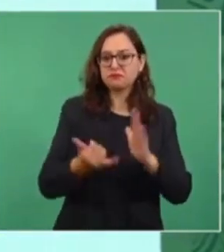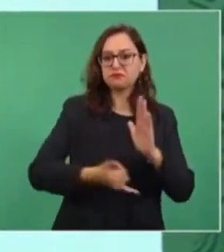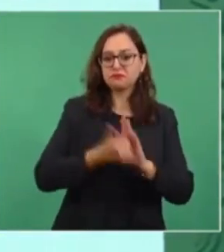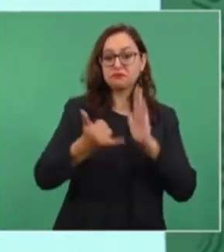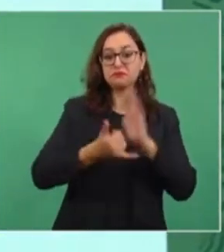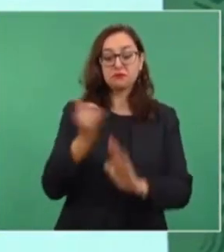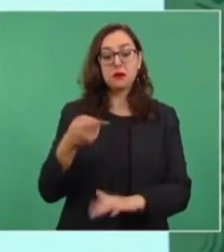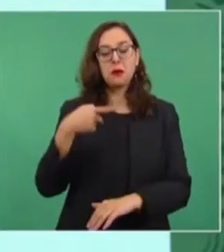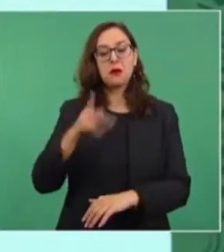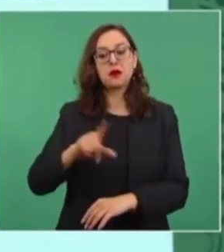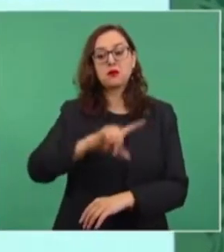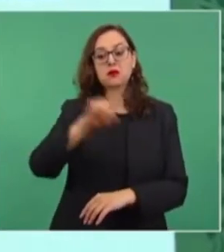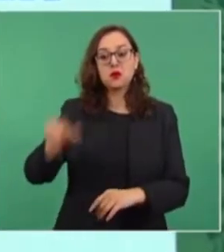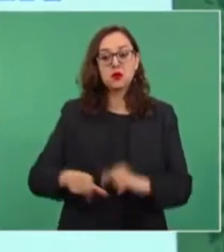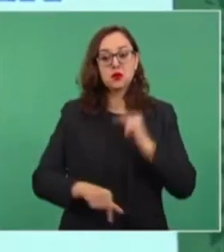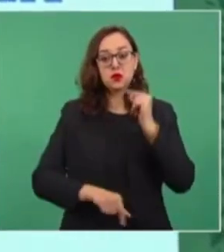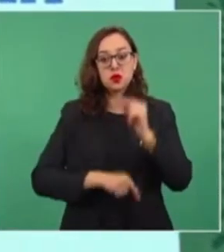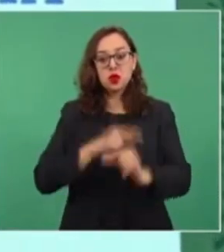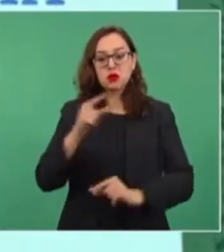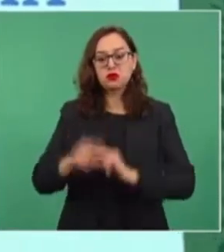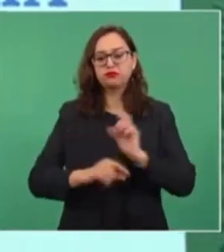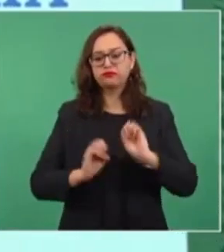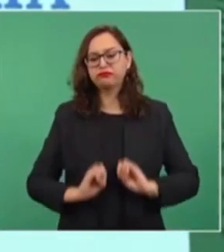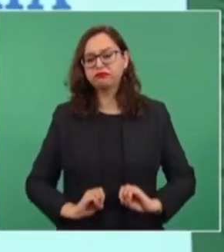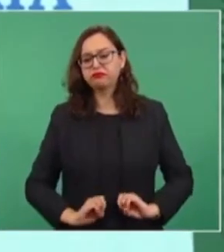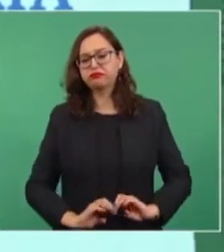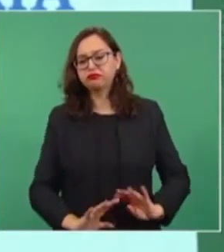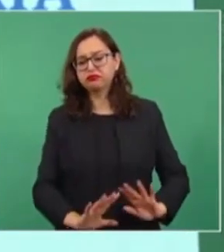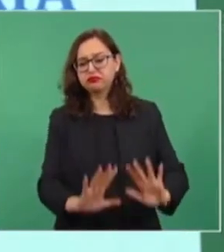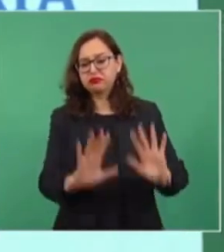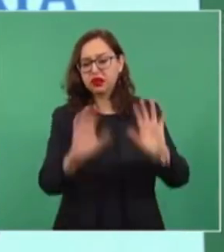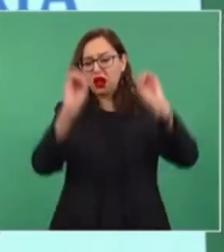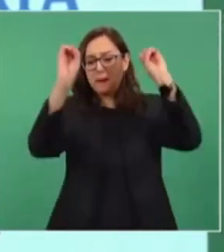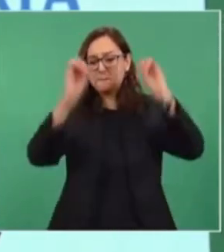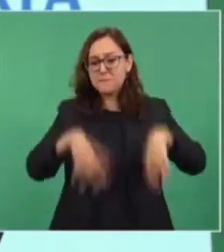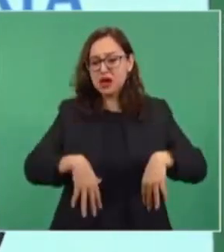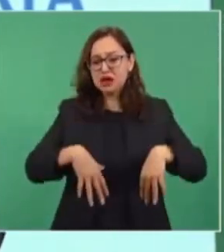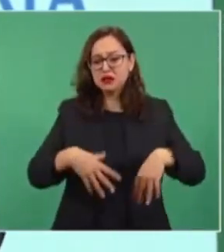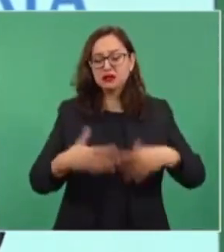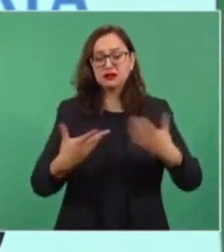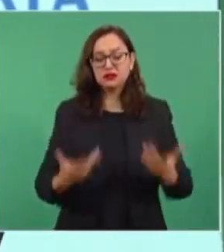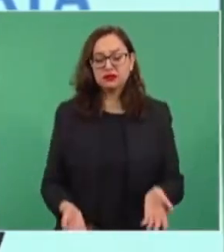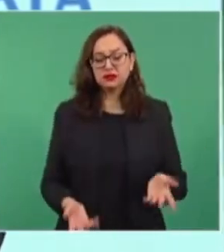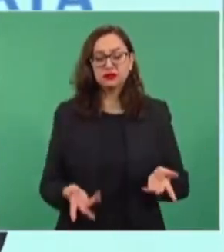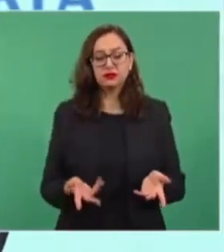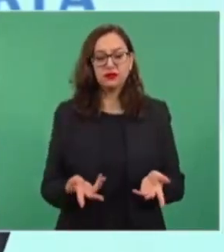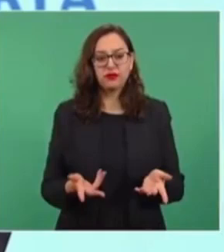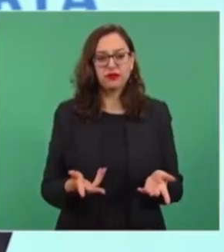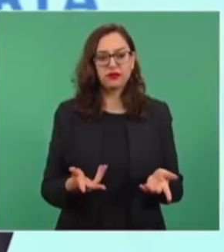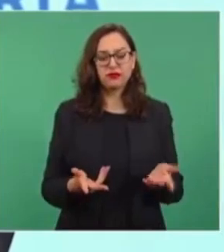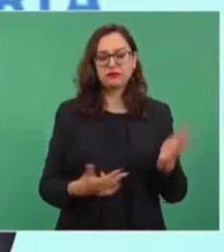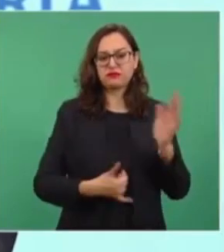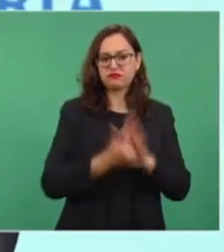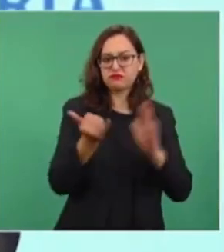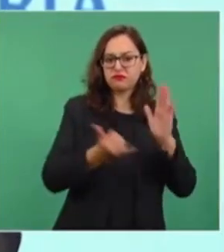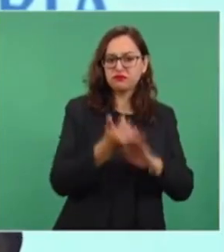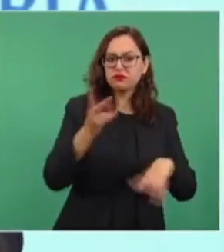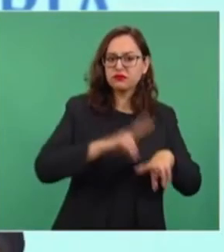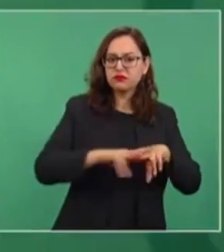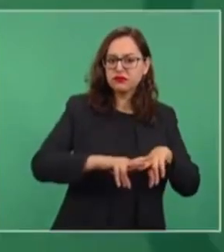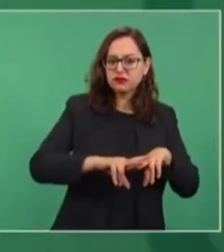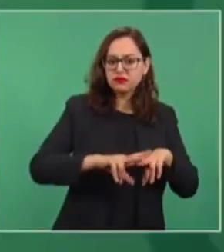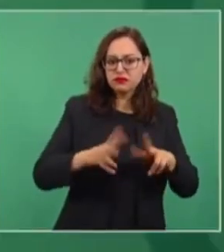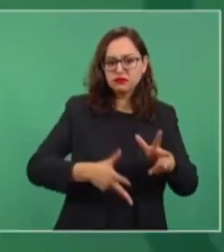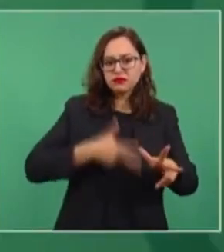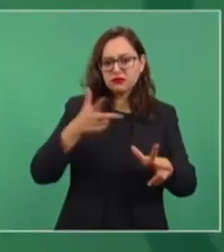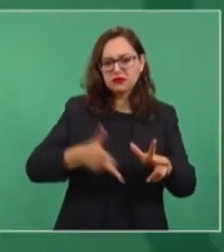se fue abandonando toda la construcción de